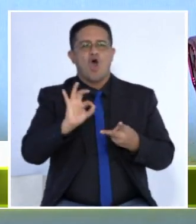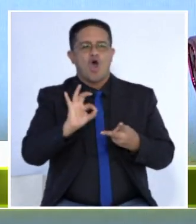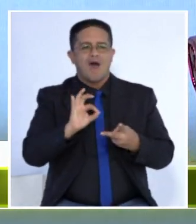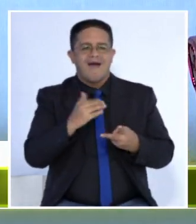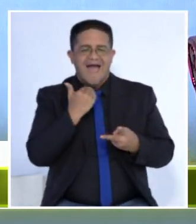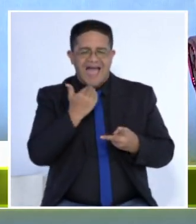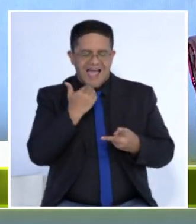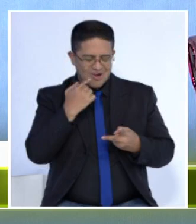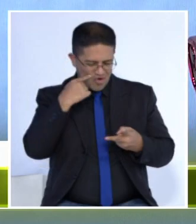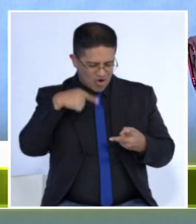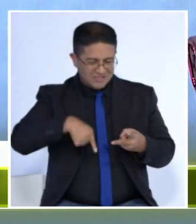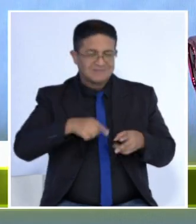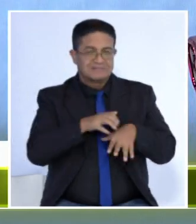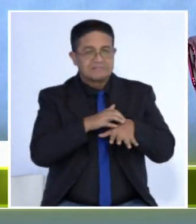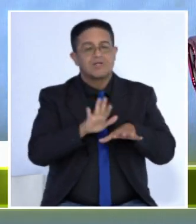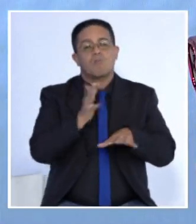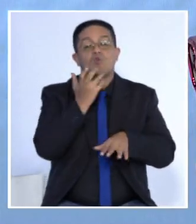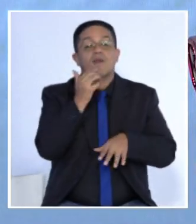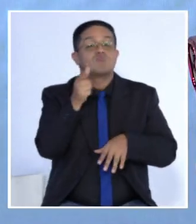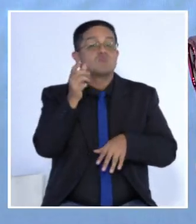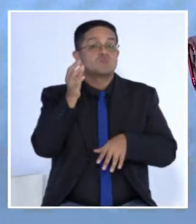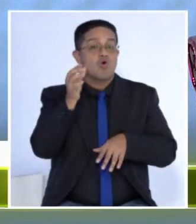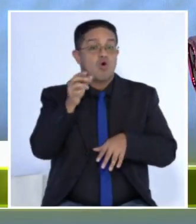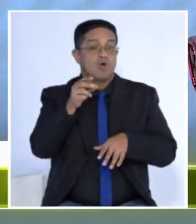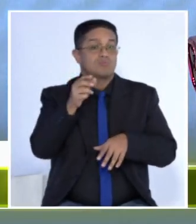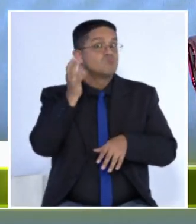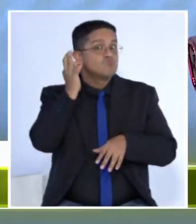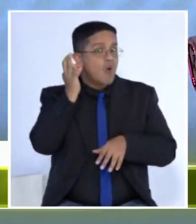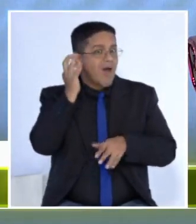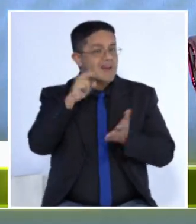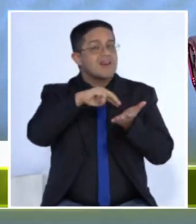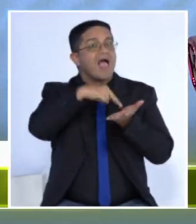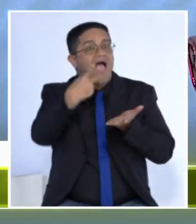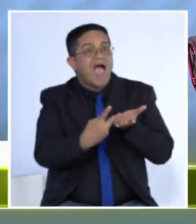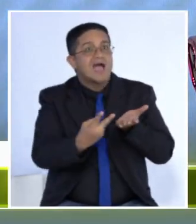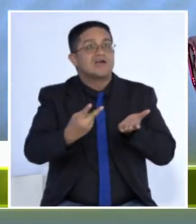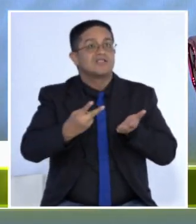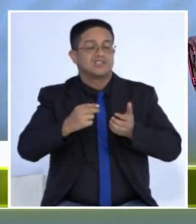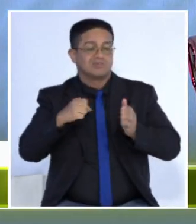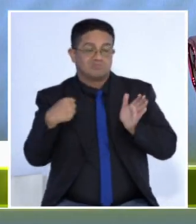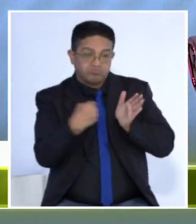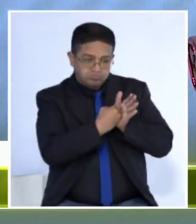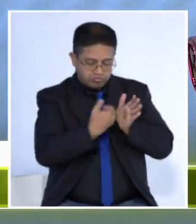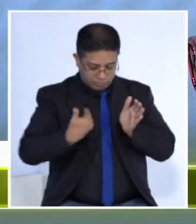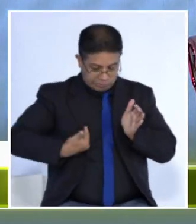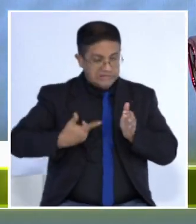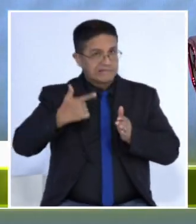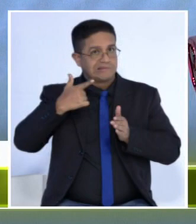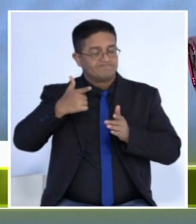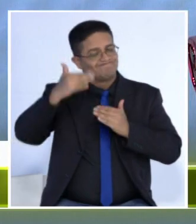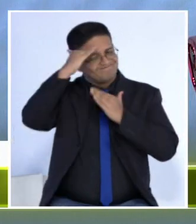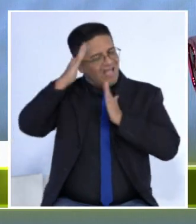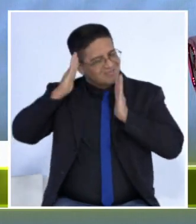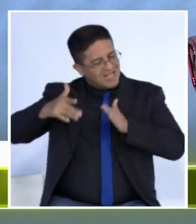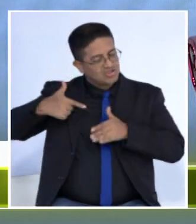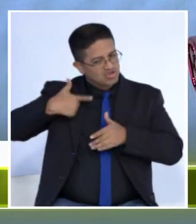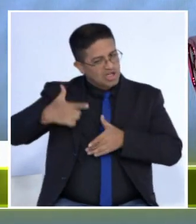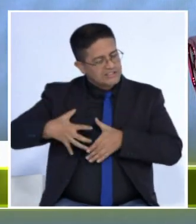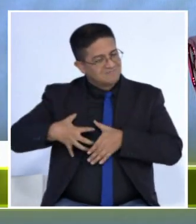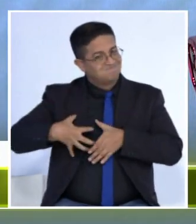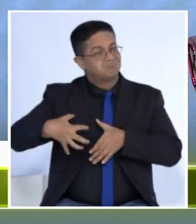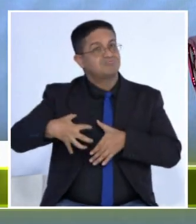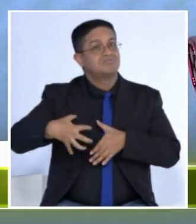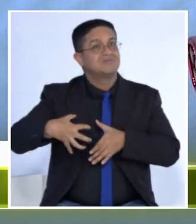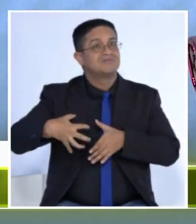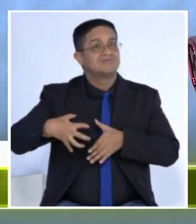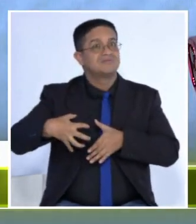las extremidades, porque una paciente se cae, se golpea la mama, le empieza a prestar atención a la mama, se le inflamó y se lleve